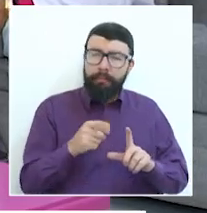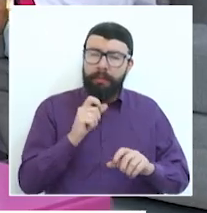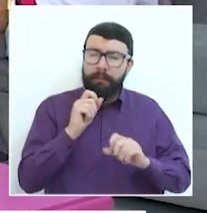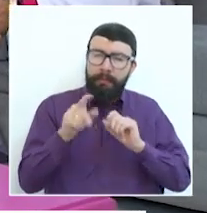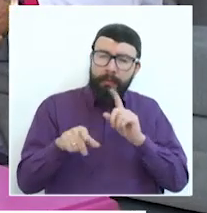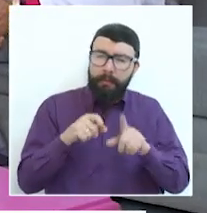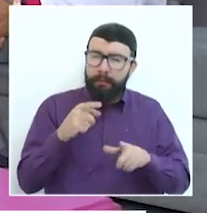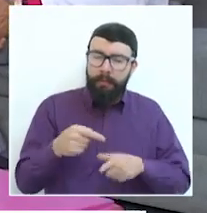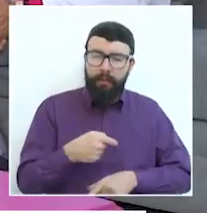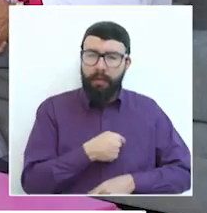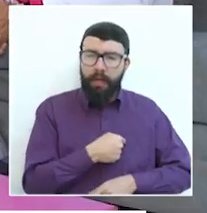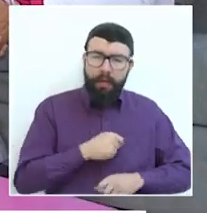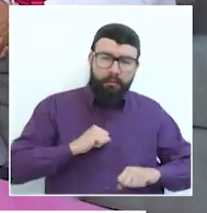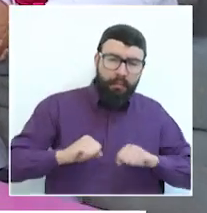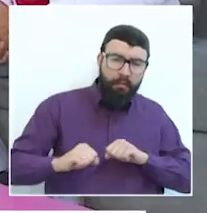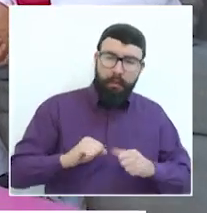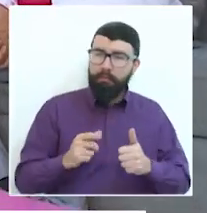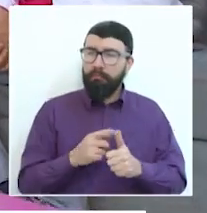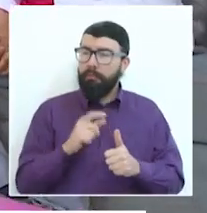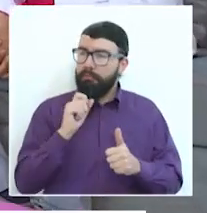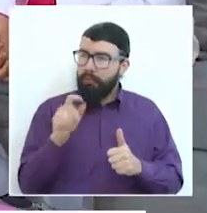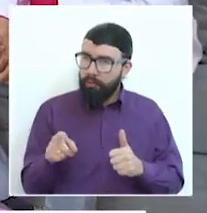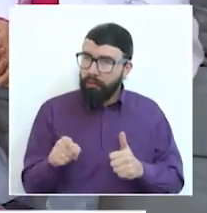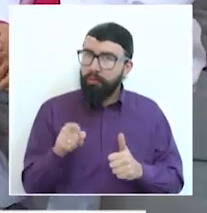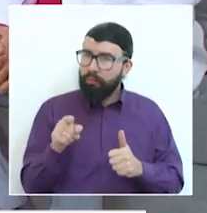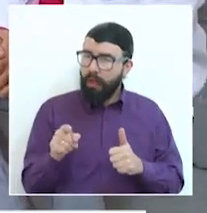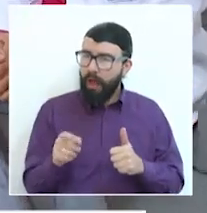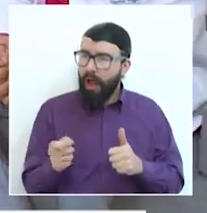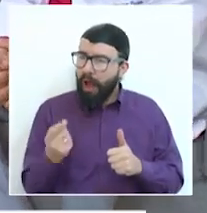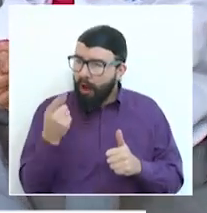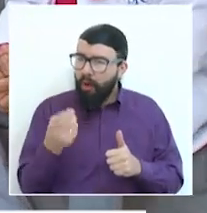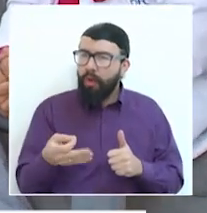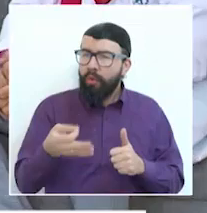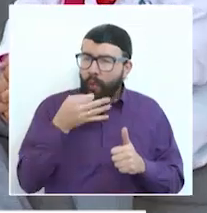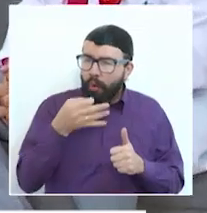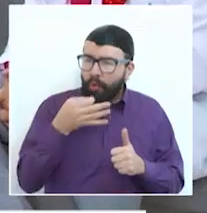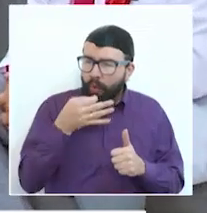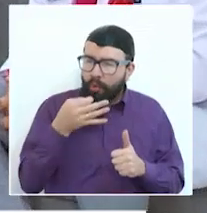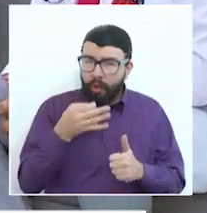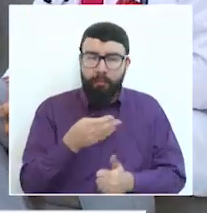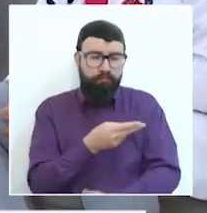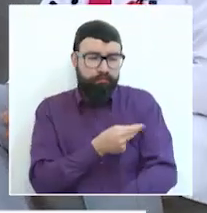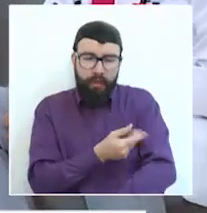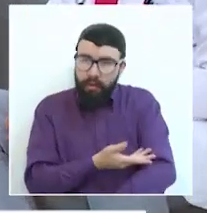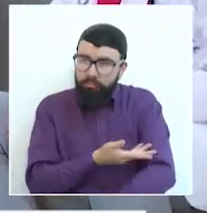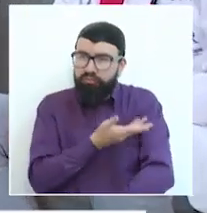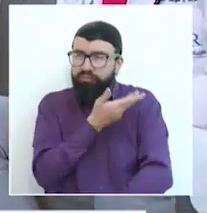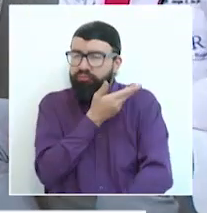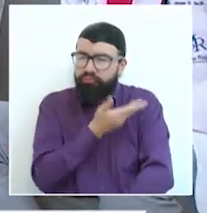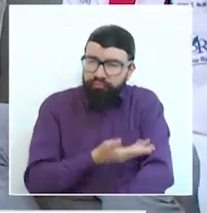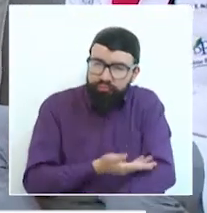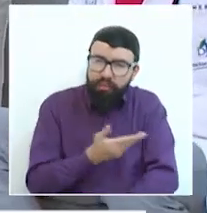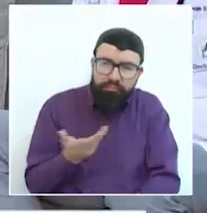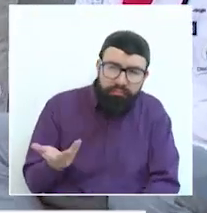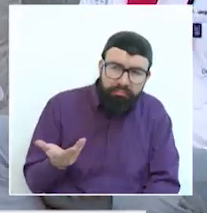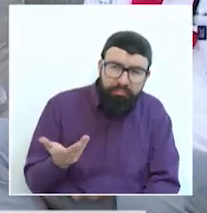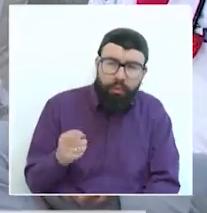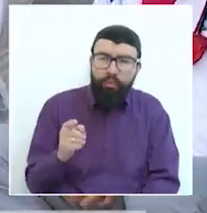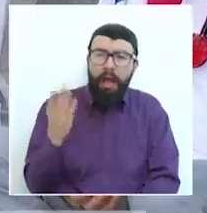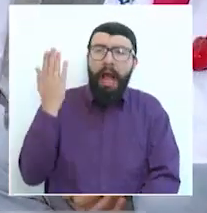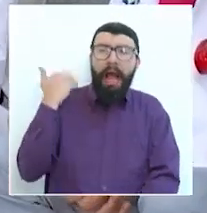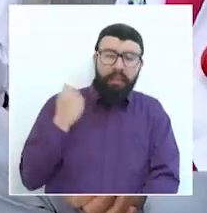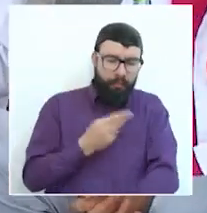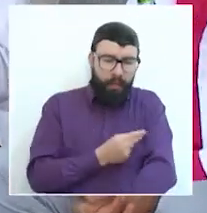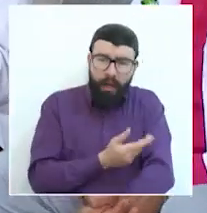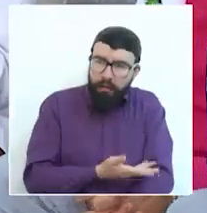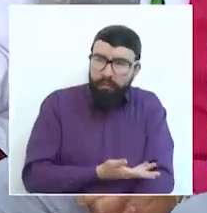muy sencillas, y es si consume algún medicamento que le maneje la presión, si ha tenido un diagnóstico de hipertensión,